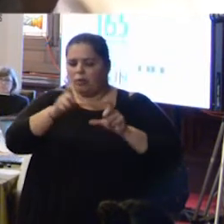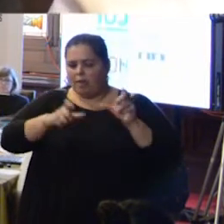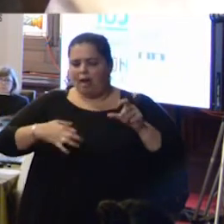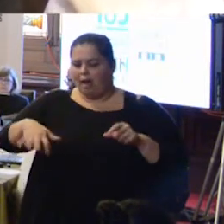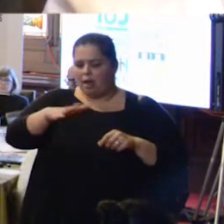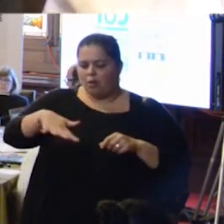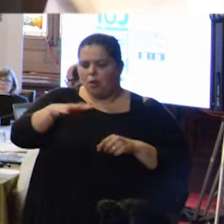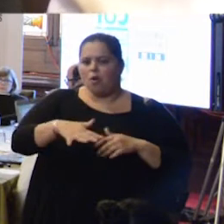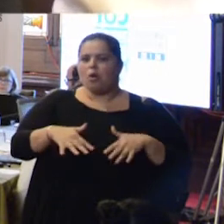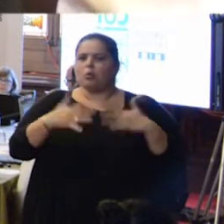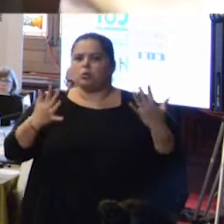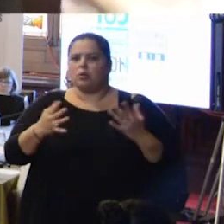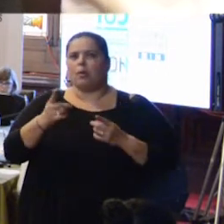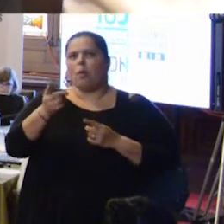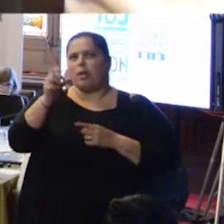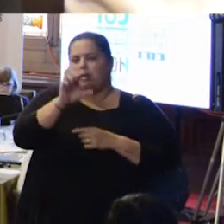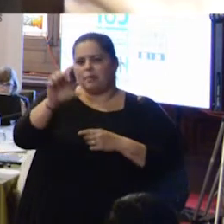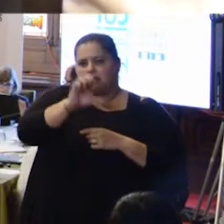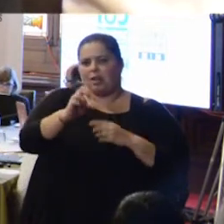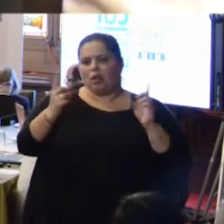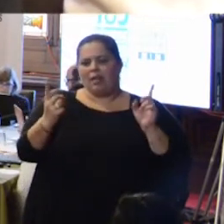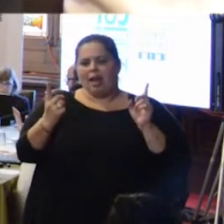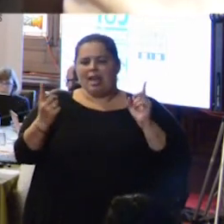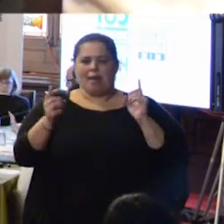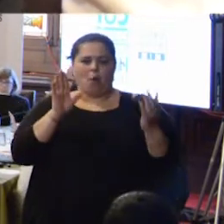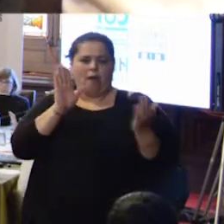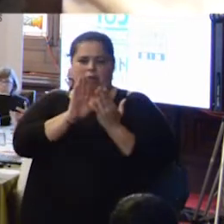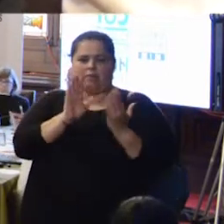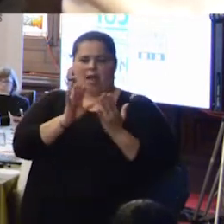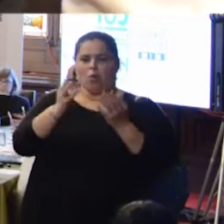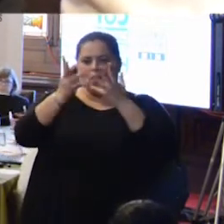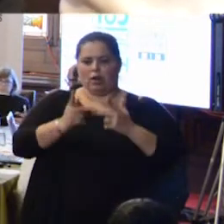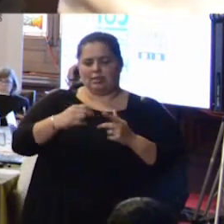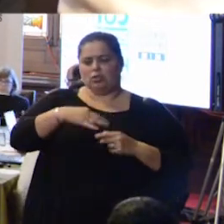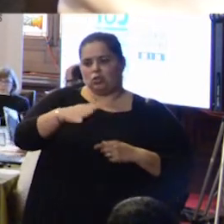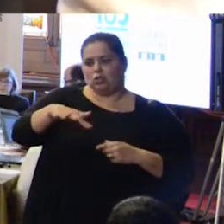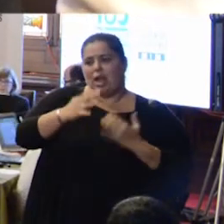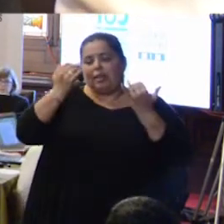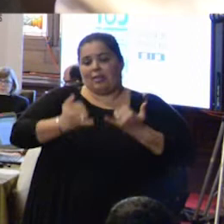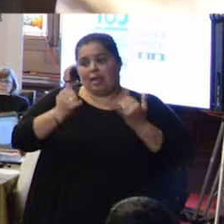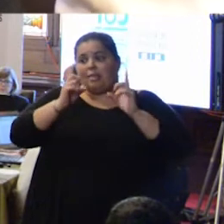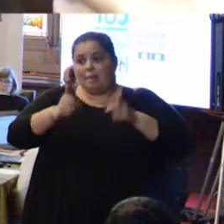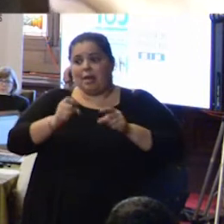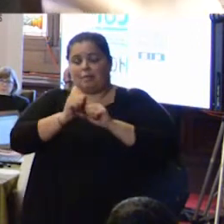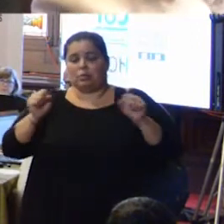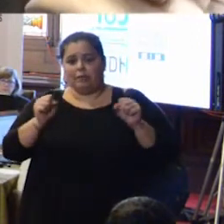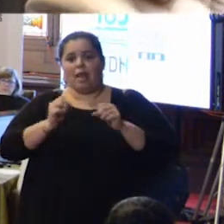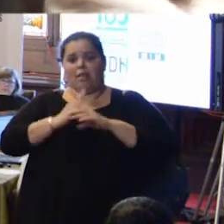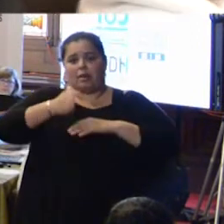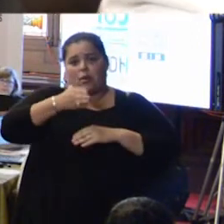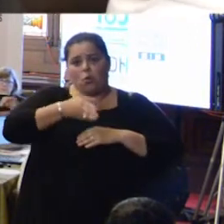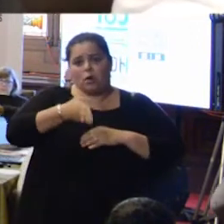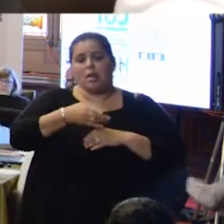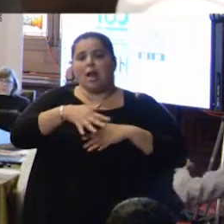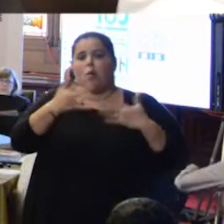inclusive los empresarios enfrentados con organizaciones sociales, tienen también la posibilidad de concurrir a los mismos instrumentos judiciales que provee